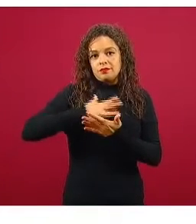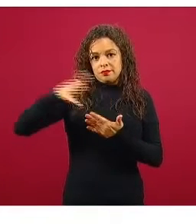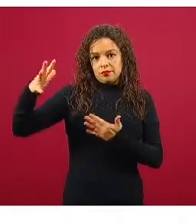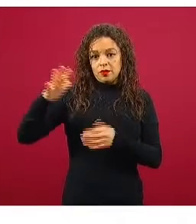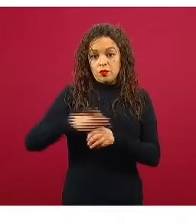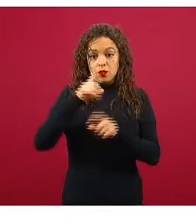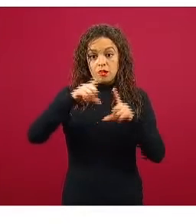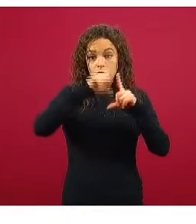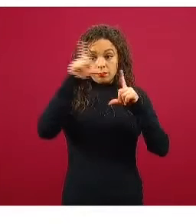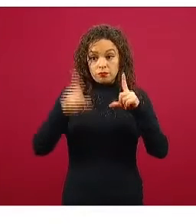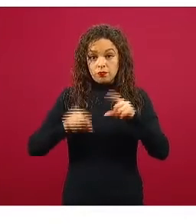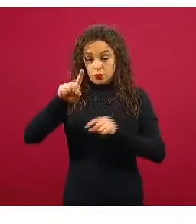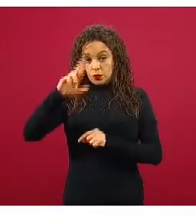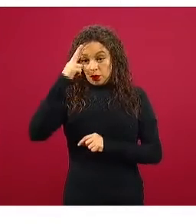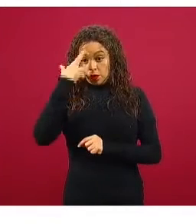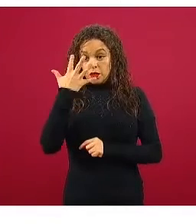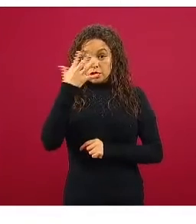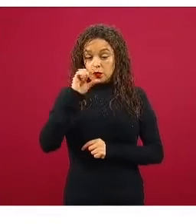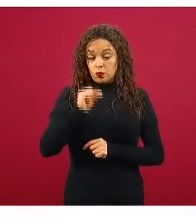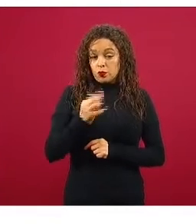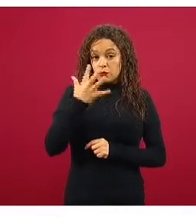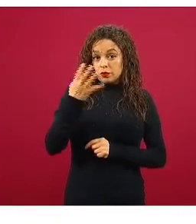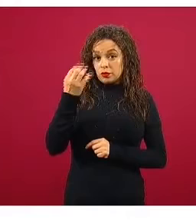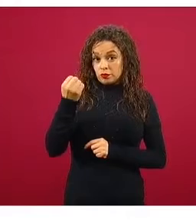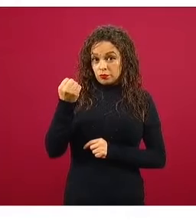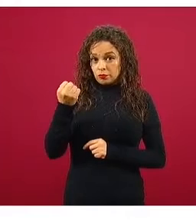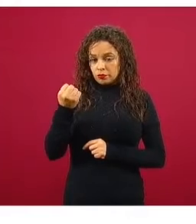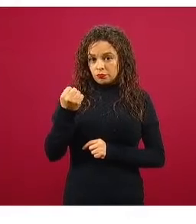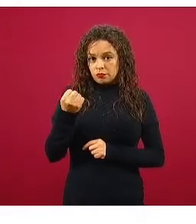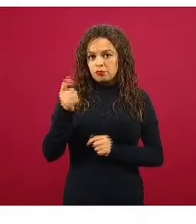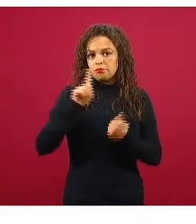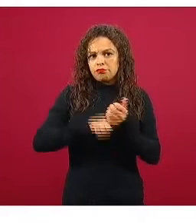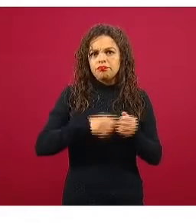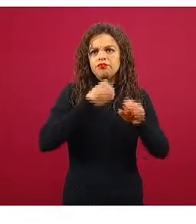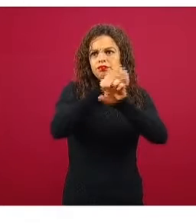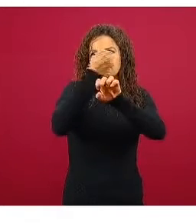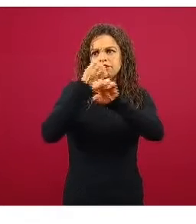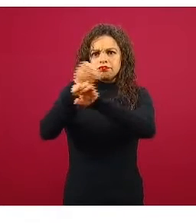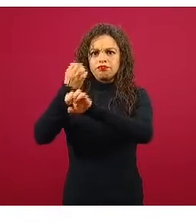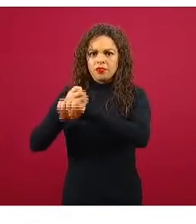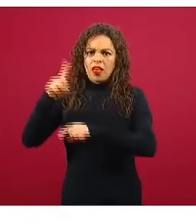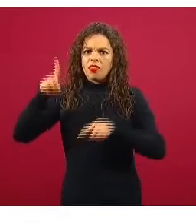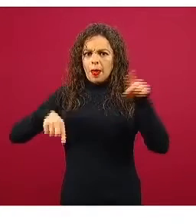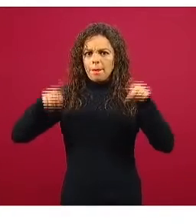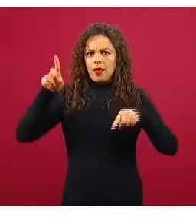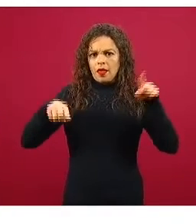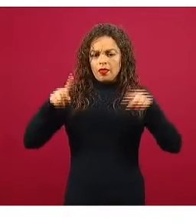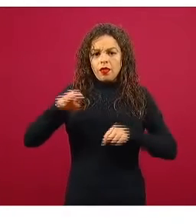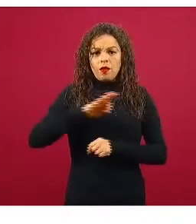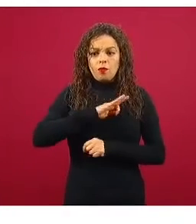nacional es de 5.59, dependiendo de la entidad federativa, podemos llegar a tener hasta un